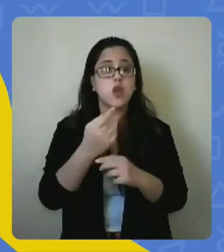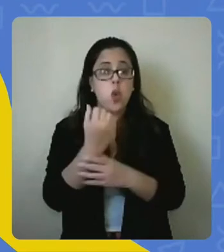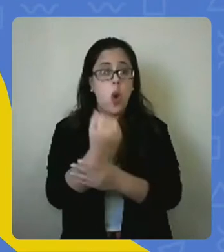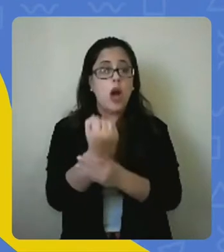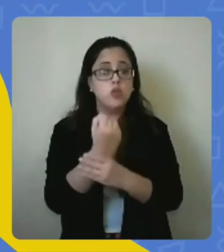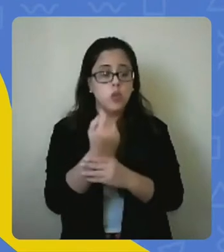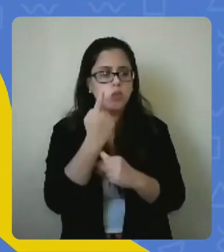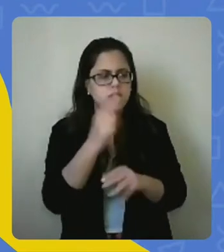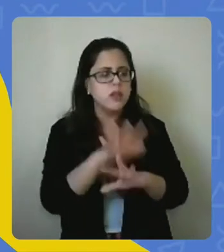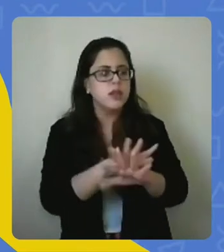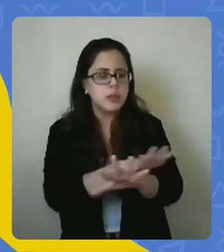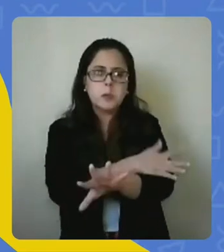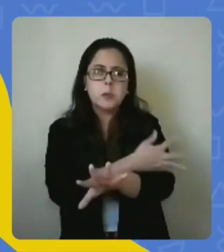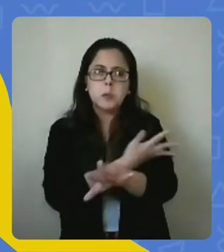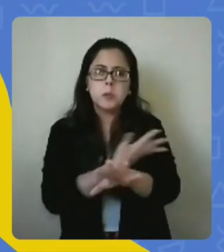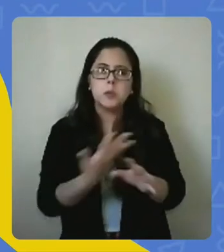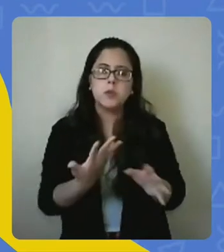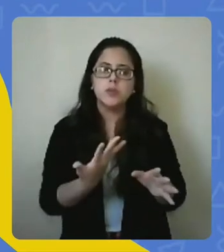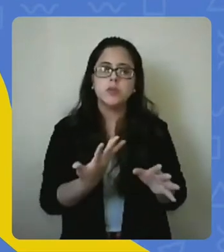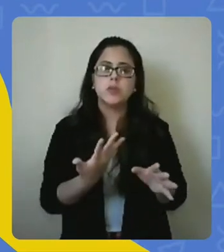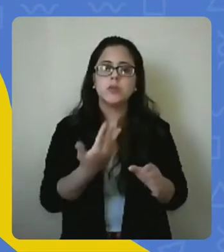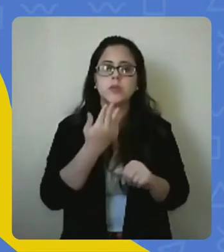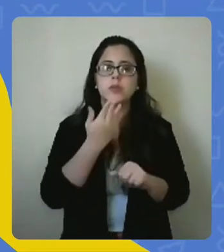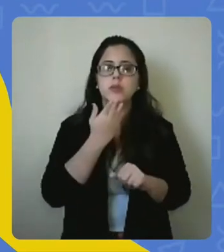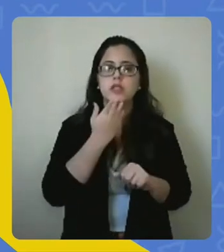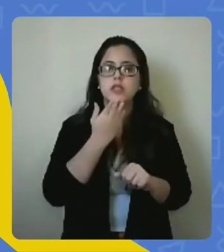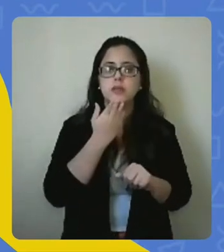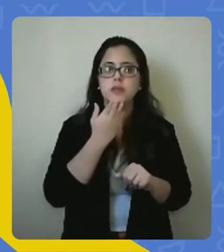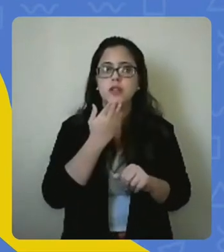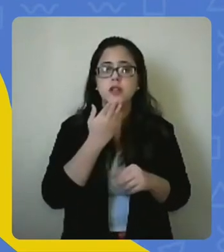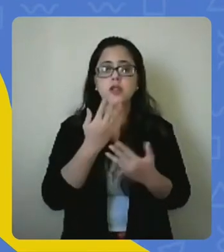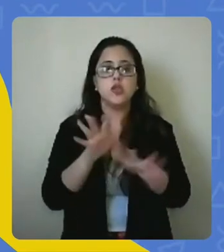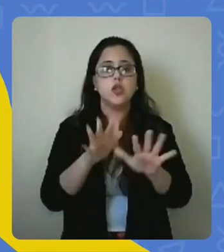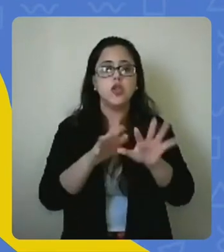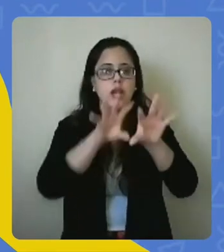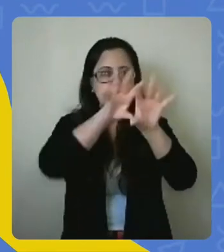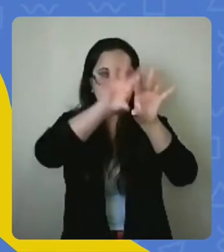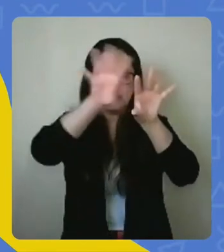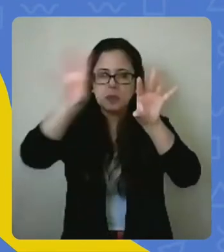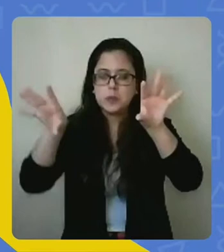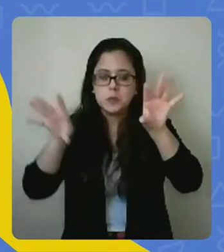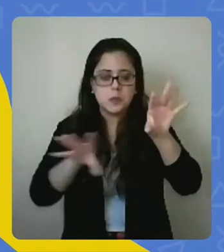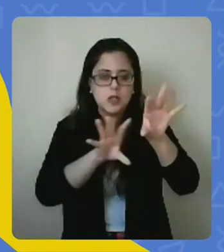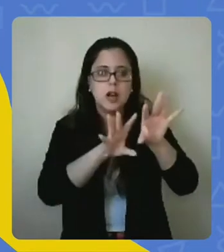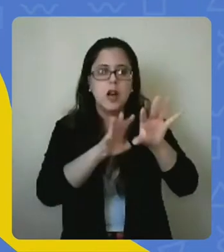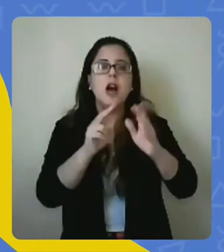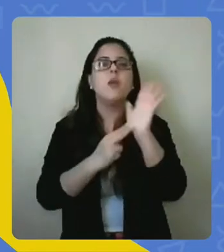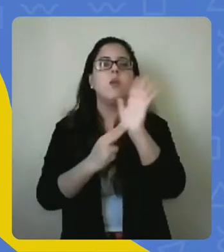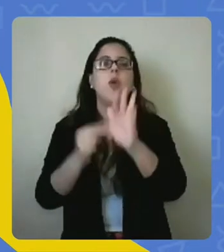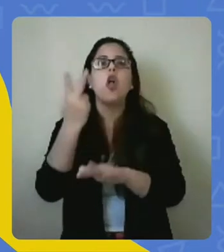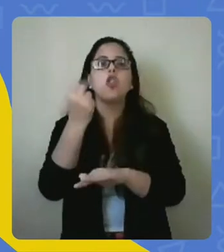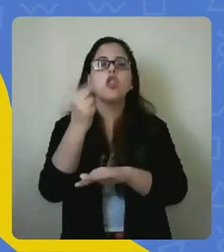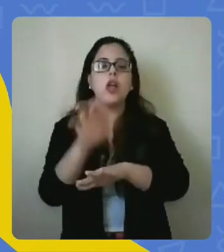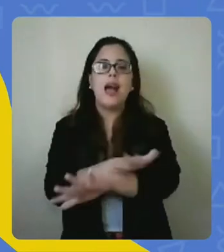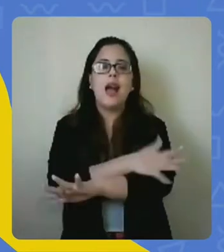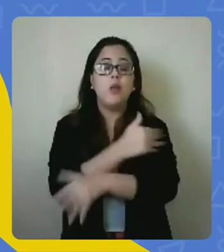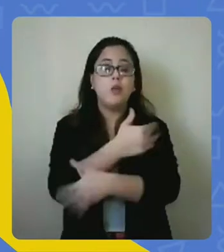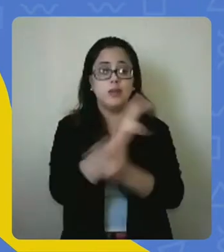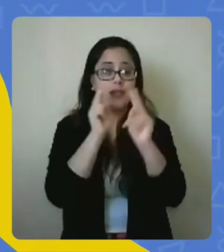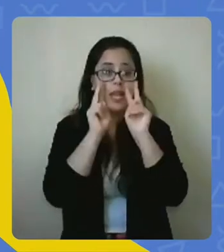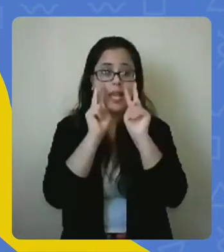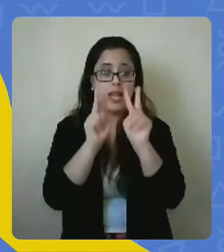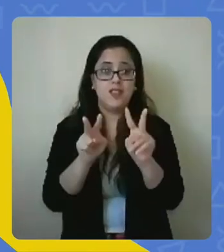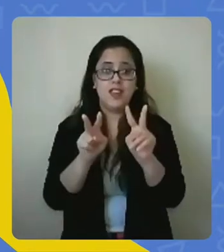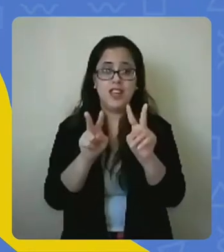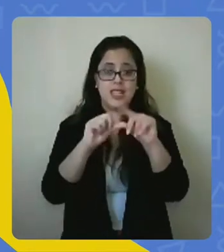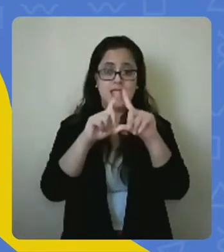se presentan, son historietas que presentan 12 emociones. Ahí, como ven en la imagen, están